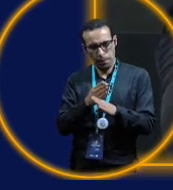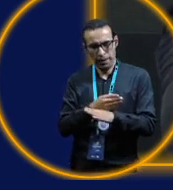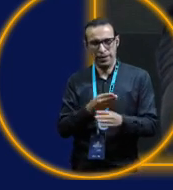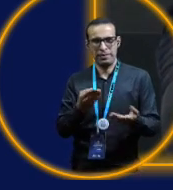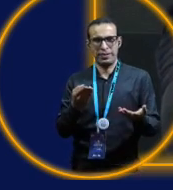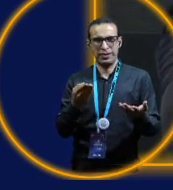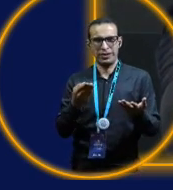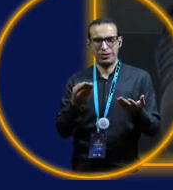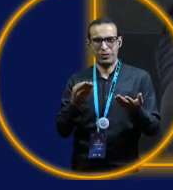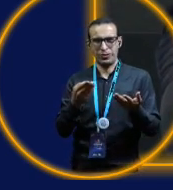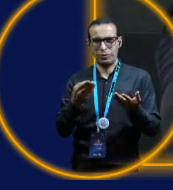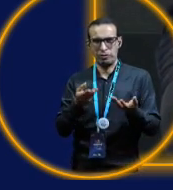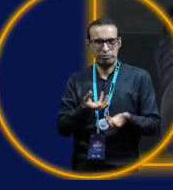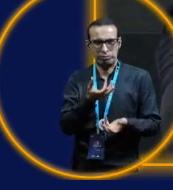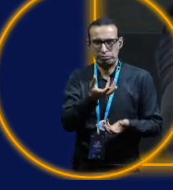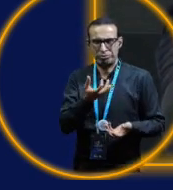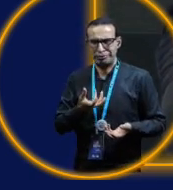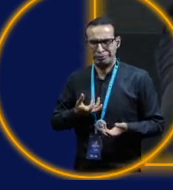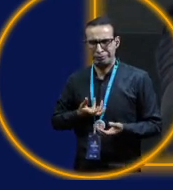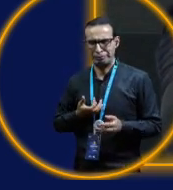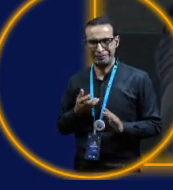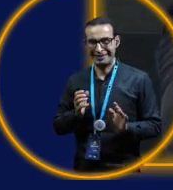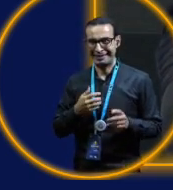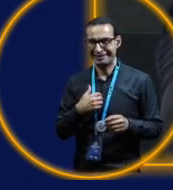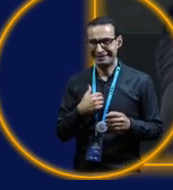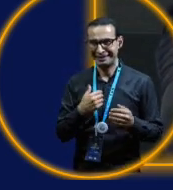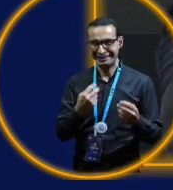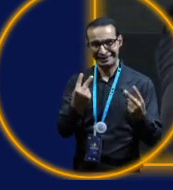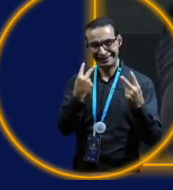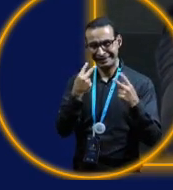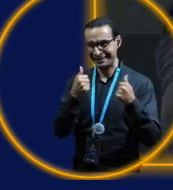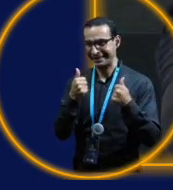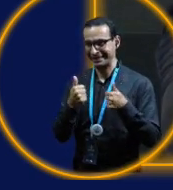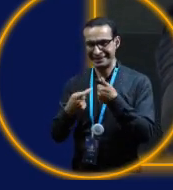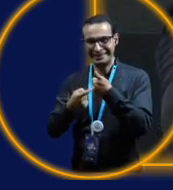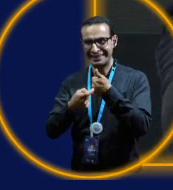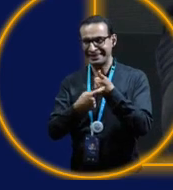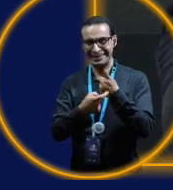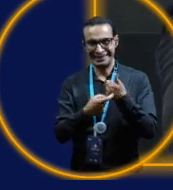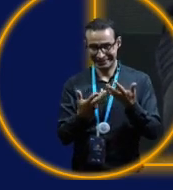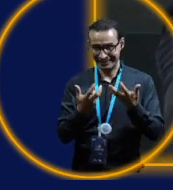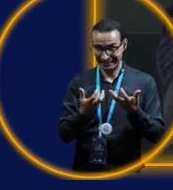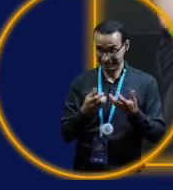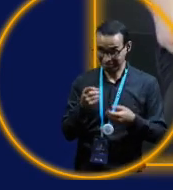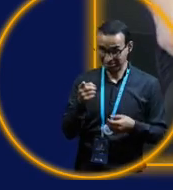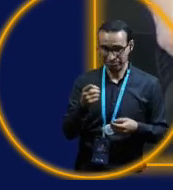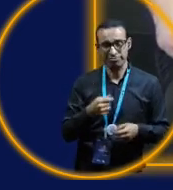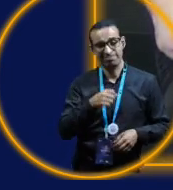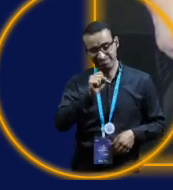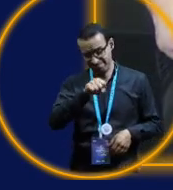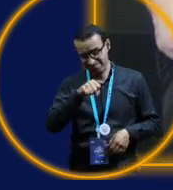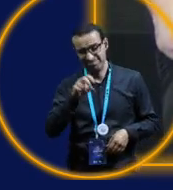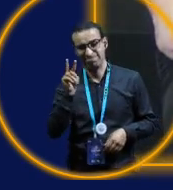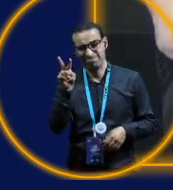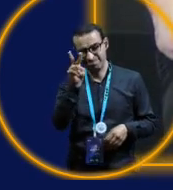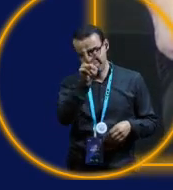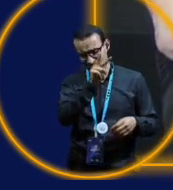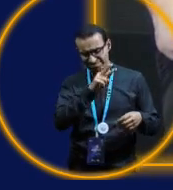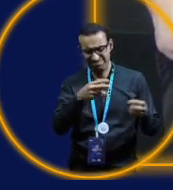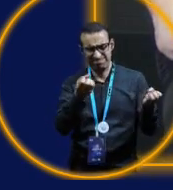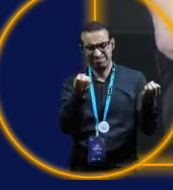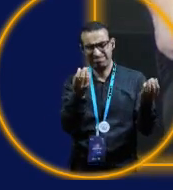ser controversiales ese es un problema que tú has visto que la gente enfrenta definitivamente yo lo he visto lo he visto